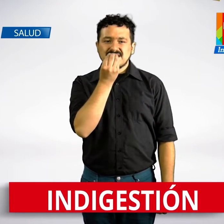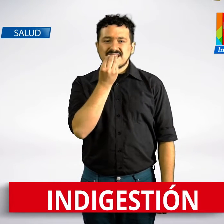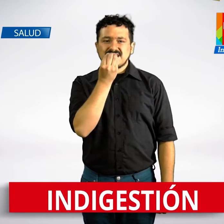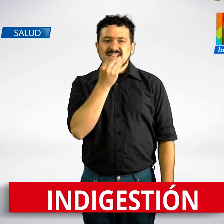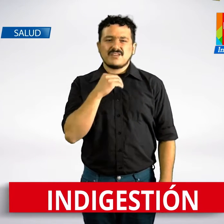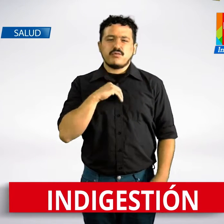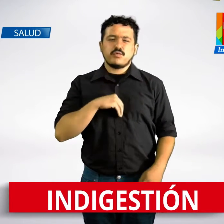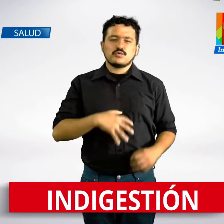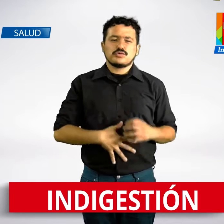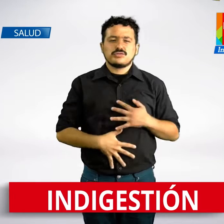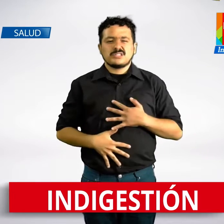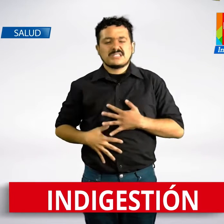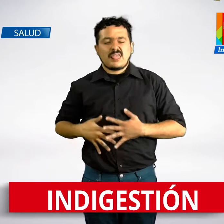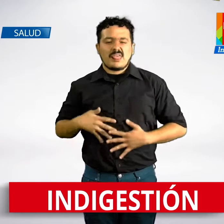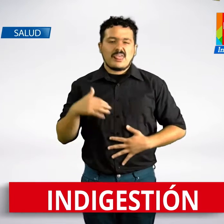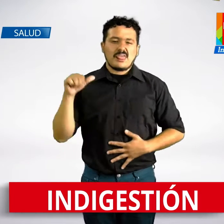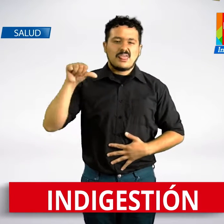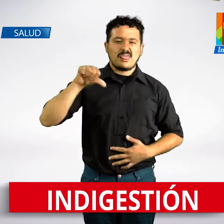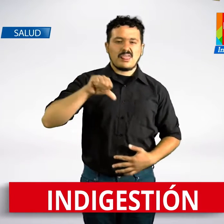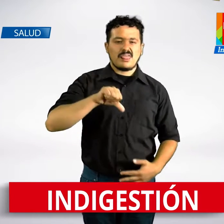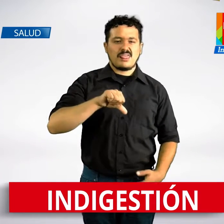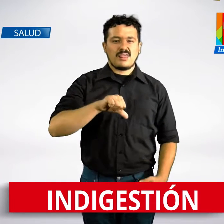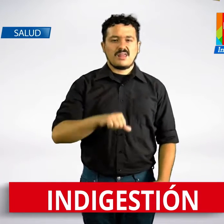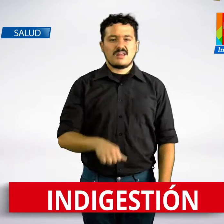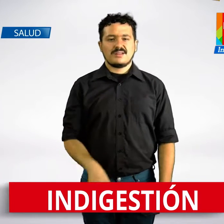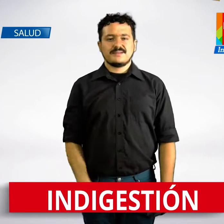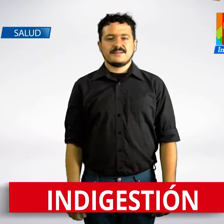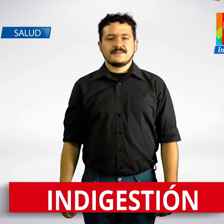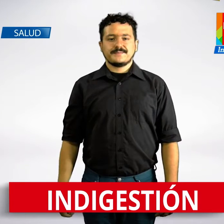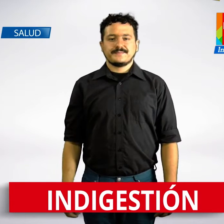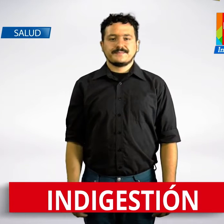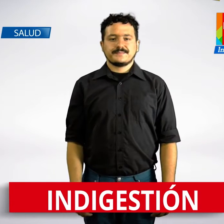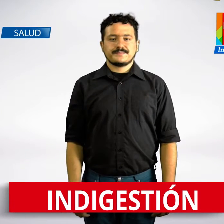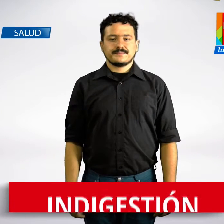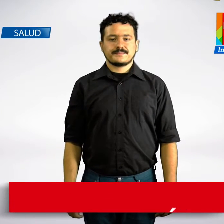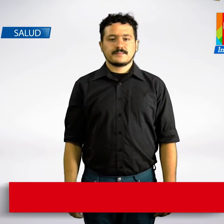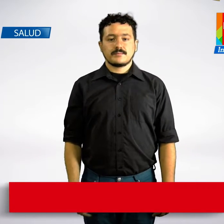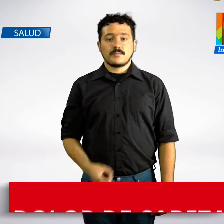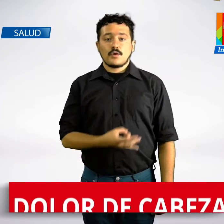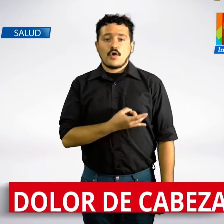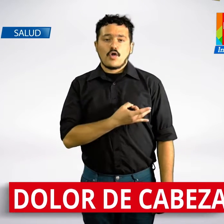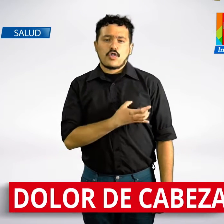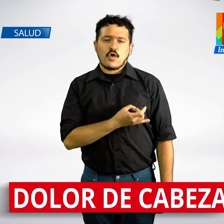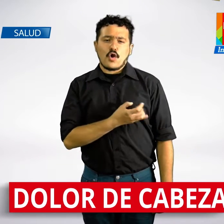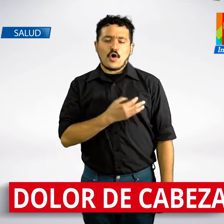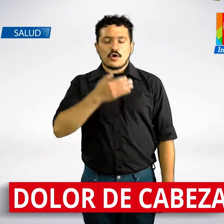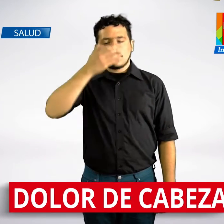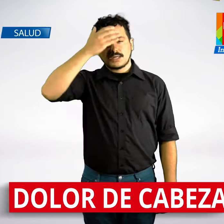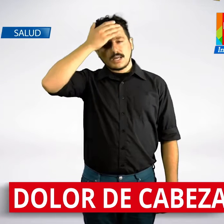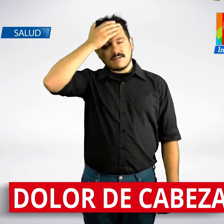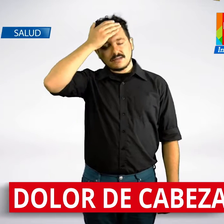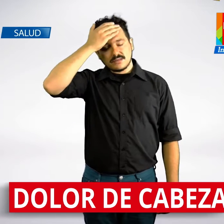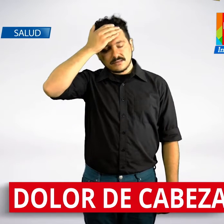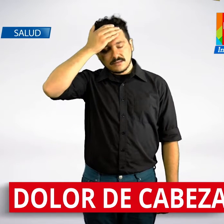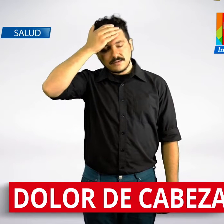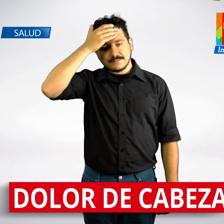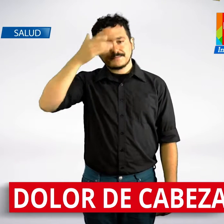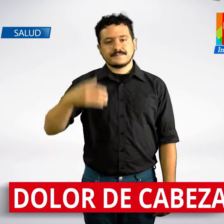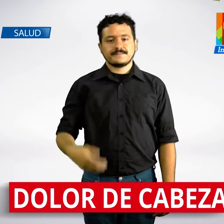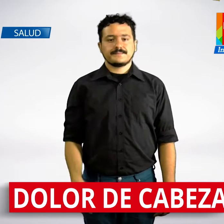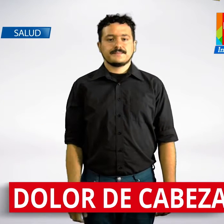Indigestión Digestión, dolor de cabeza,